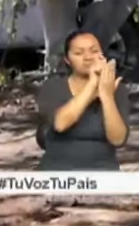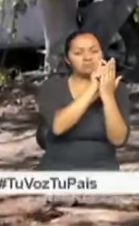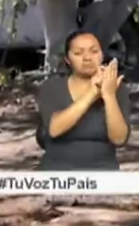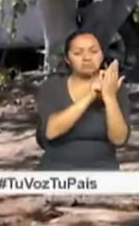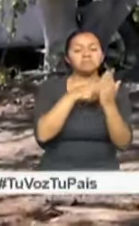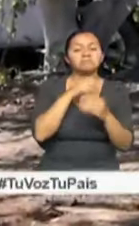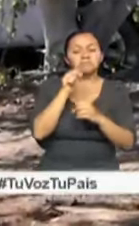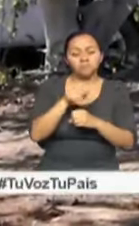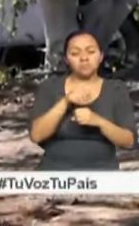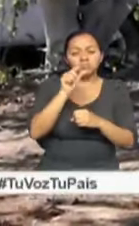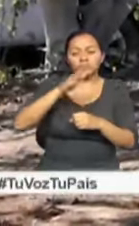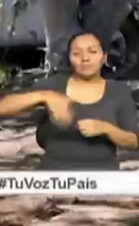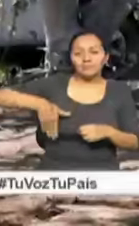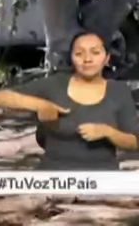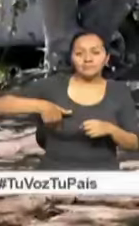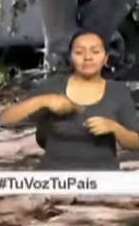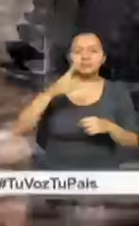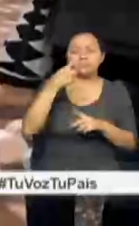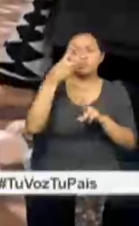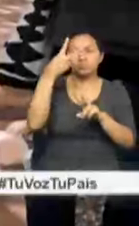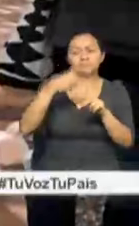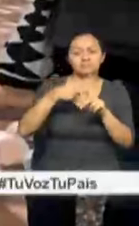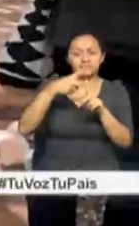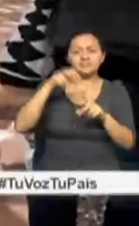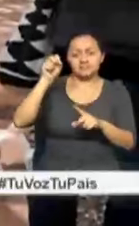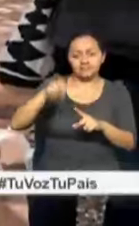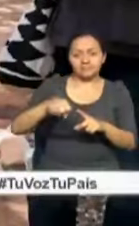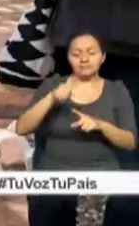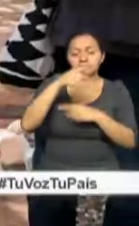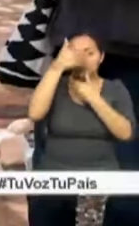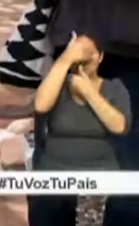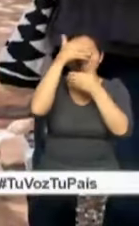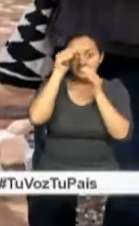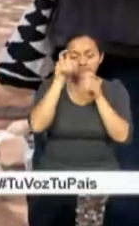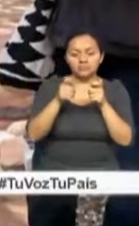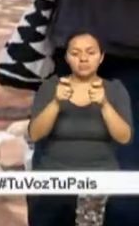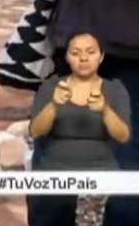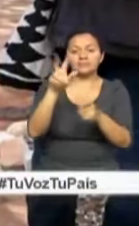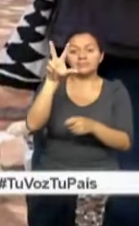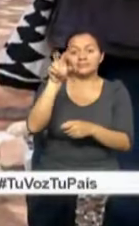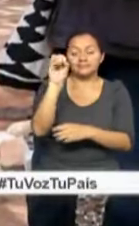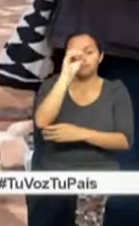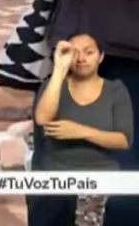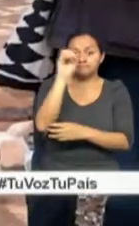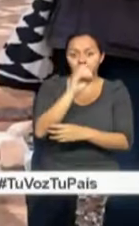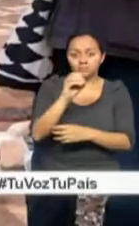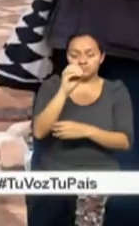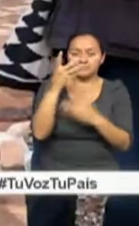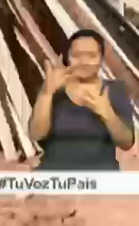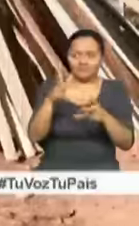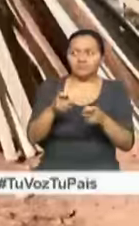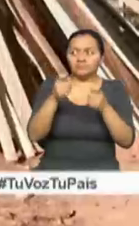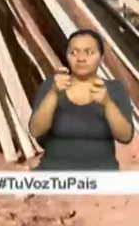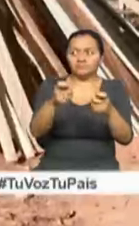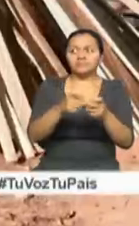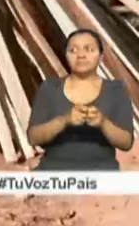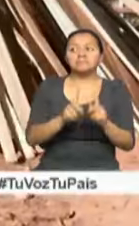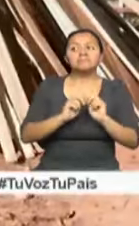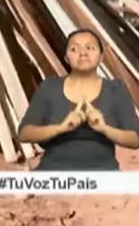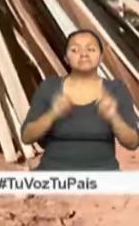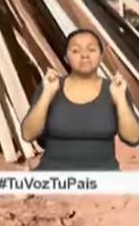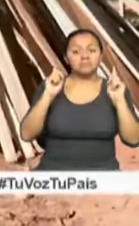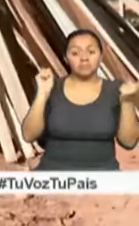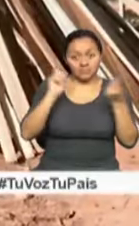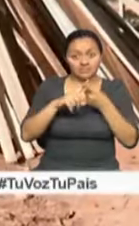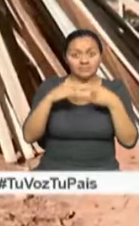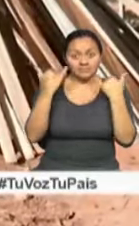hasta 60 días, ya que para esta semana, las FARC debían haber entregado el 30% de su armamento según el acuerdo. Sin embargo, el